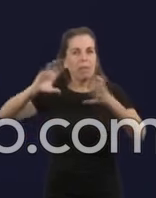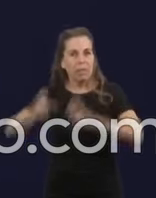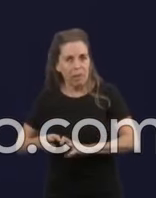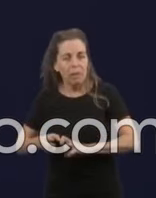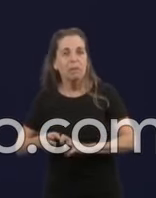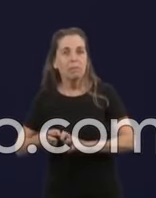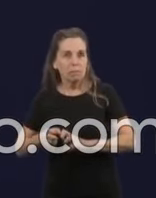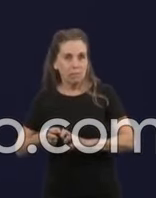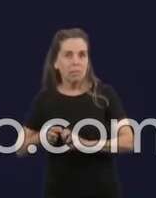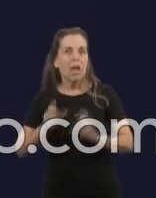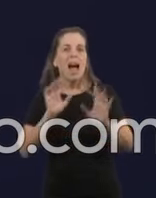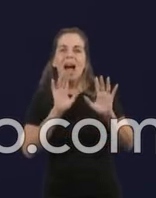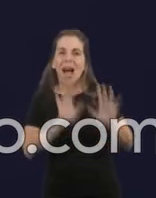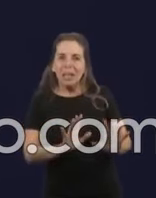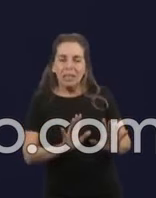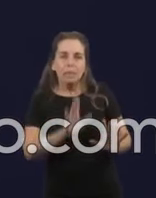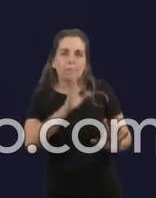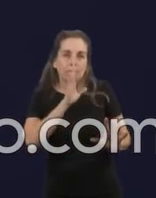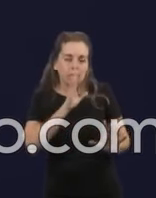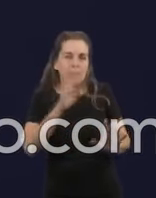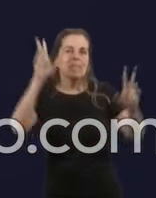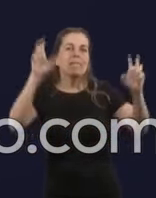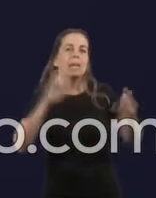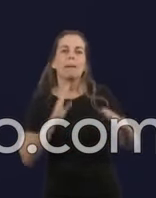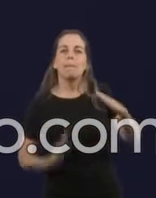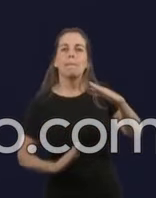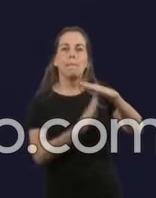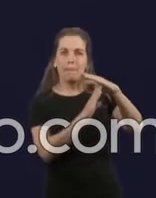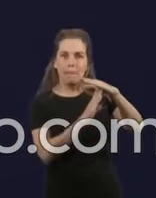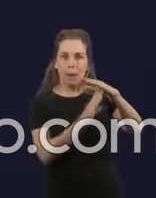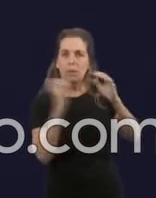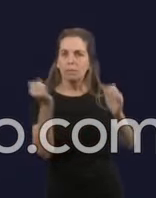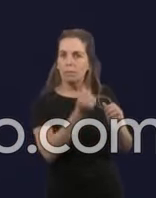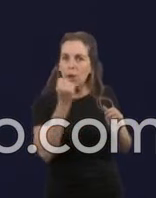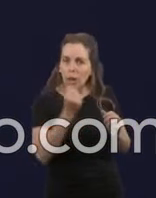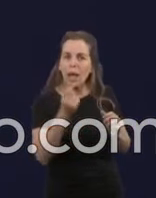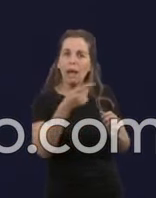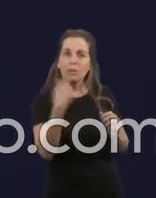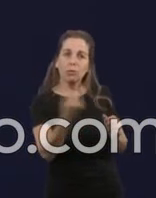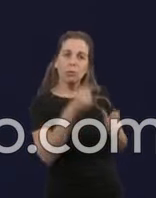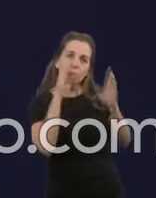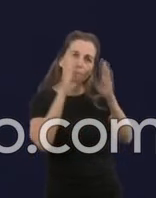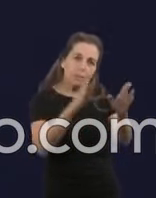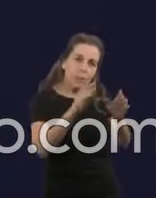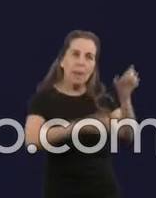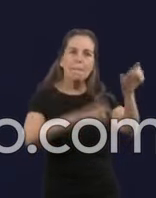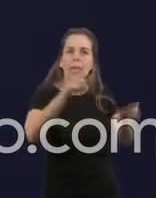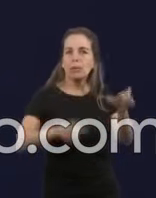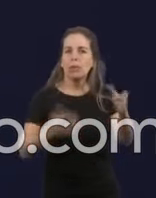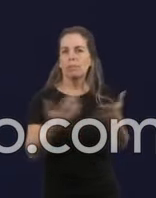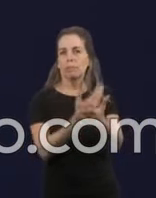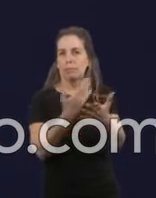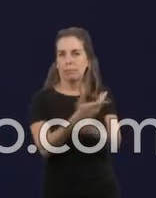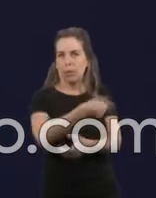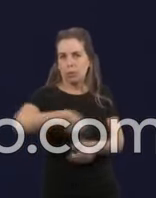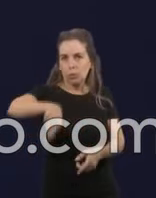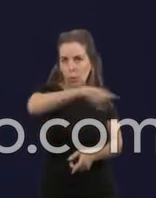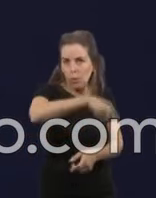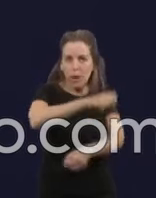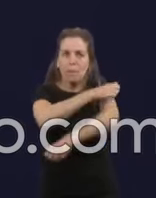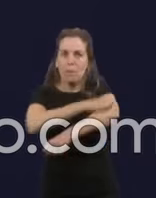eh Hay que tener prioridades y nuestras prioridades son los que menos tienen y dentro de ese grupo son los que nos